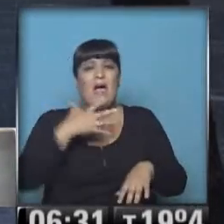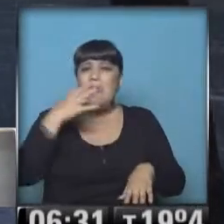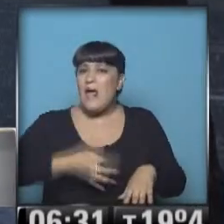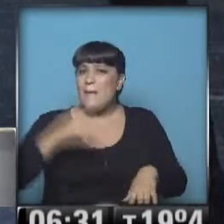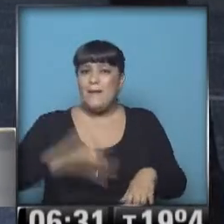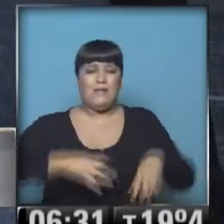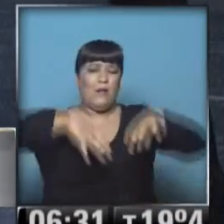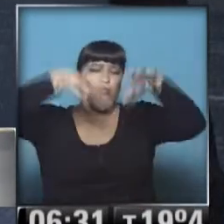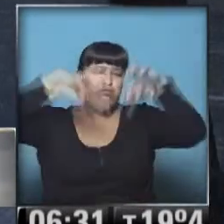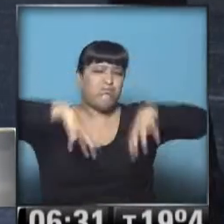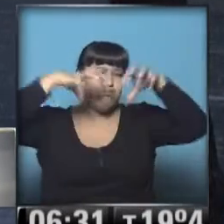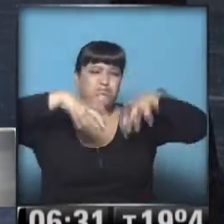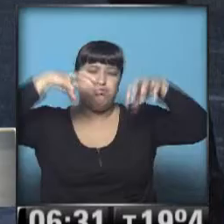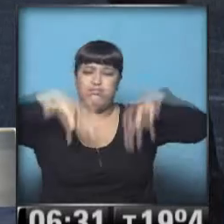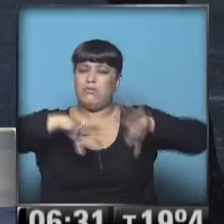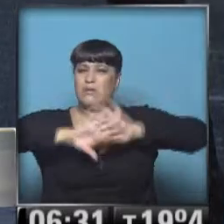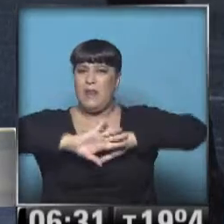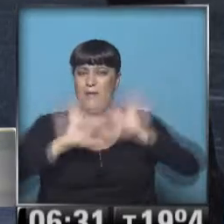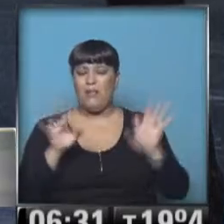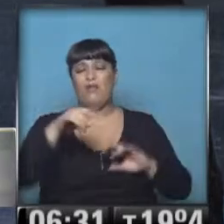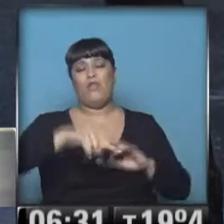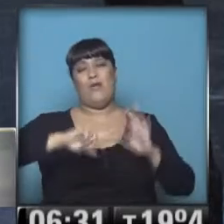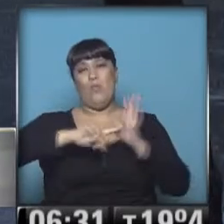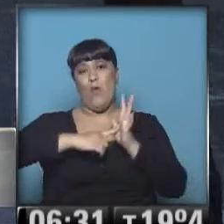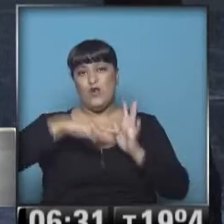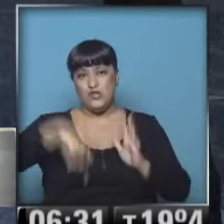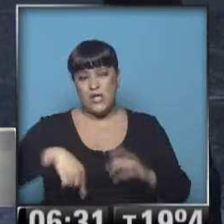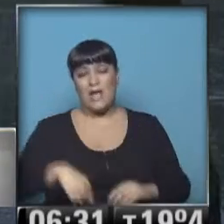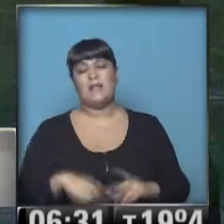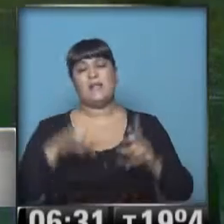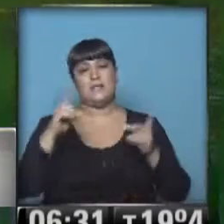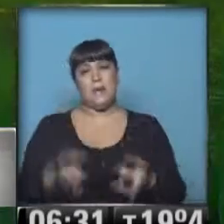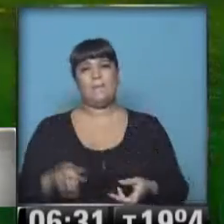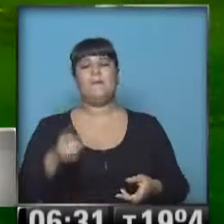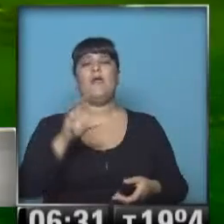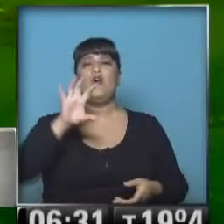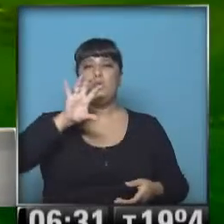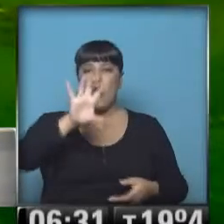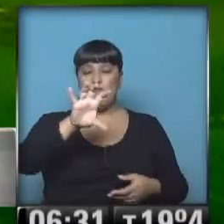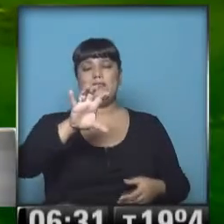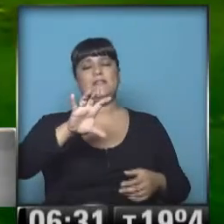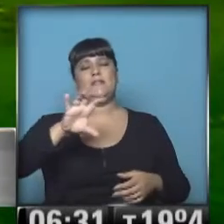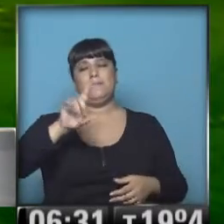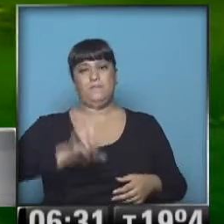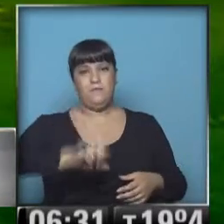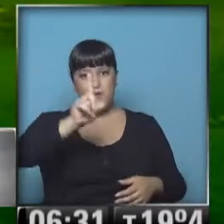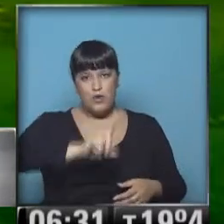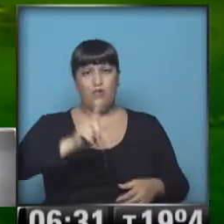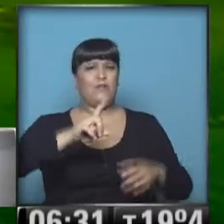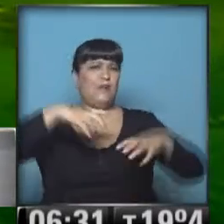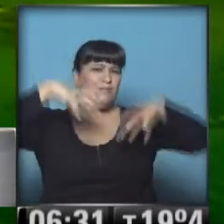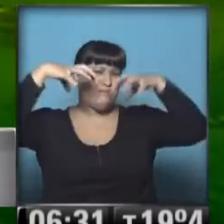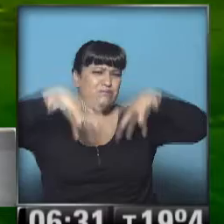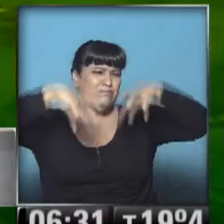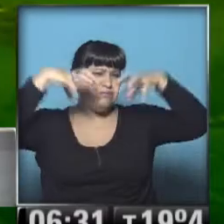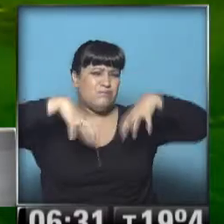realmente un diluvio. Sobre la ciudad de Buenos Aires, el norte de la provincia de Buenos Aires, un